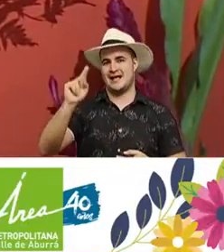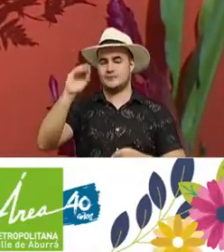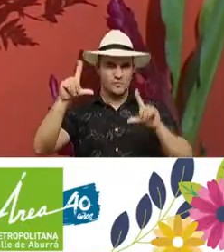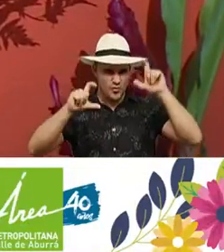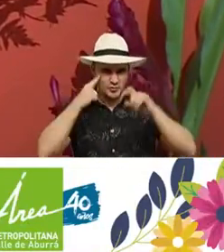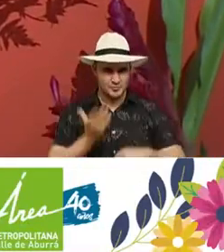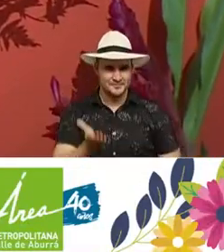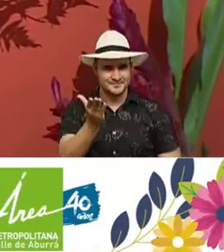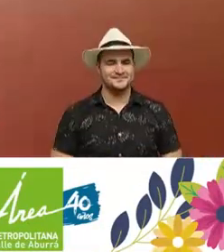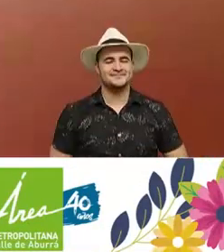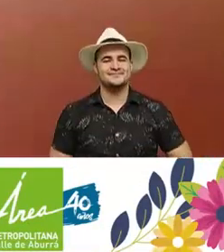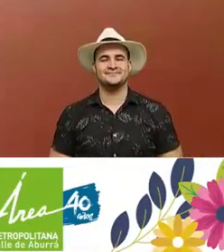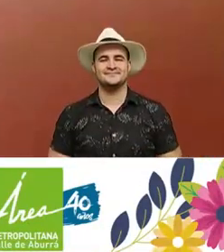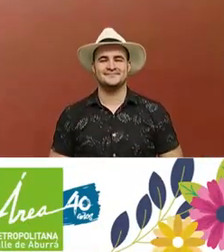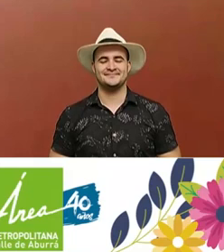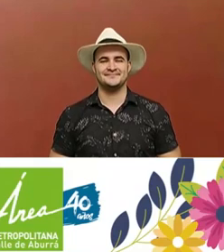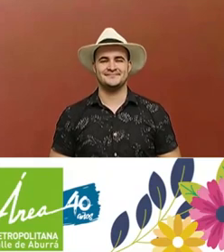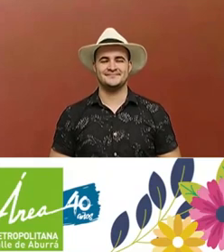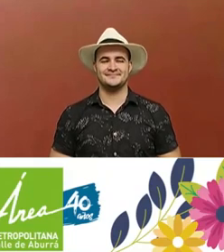ellos.